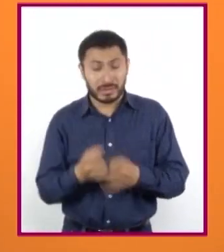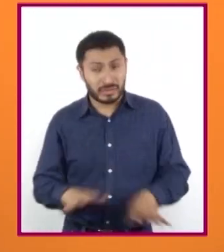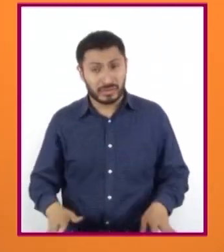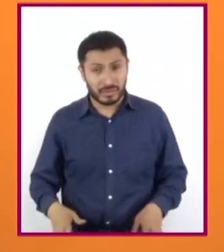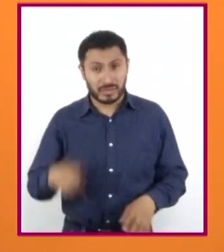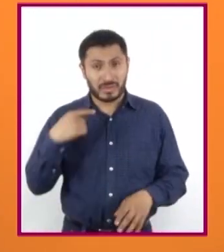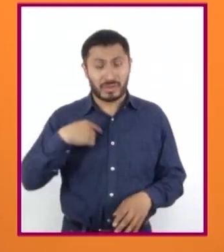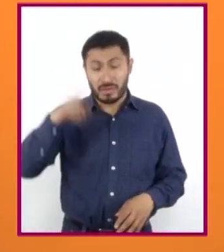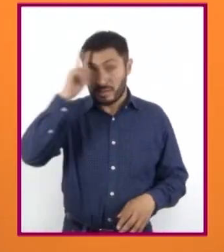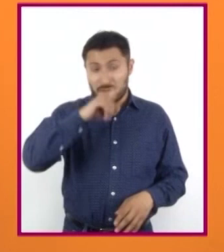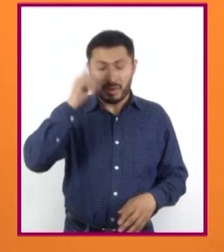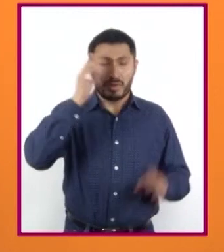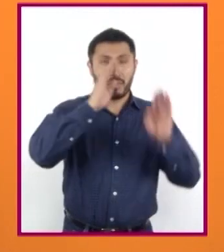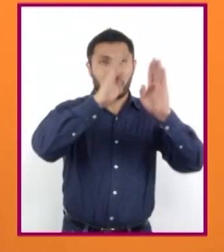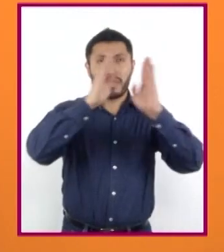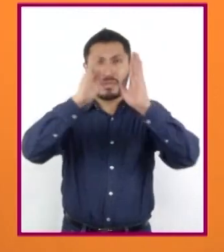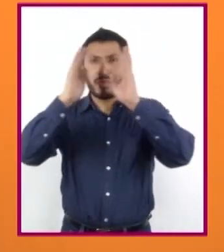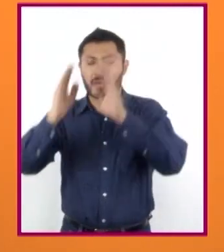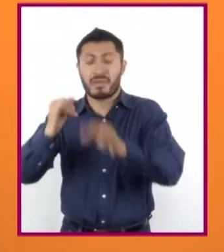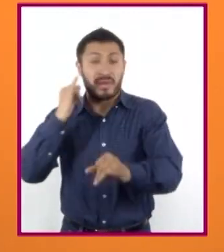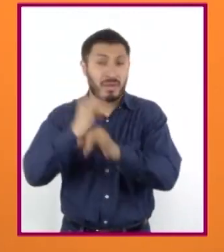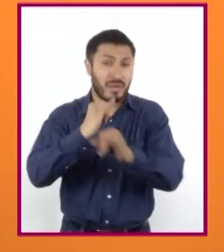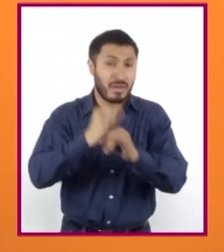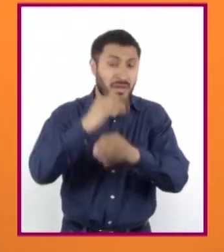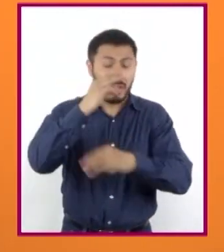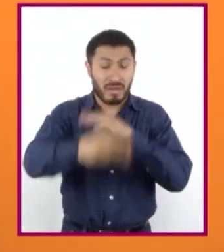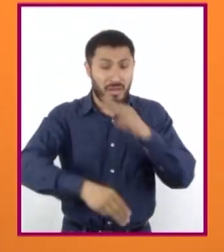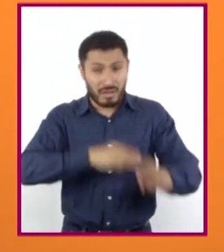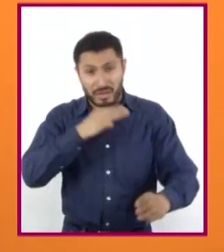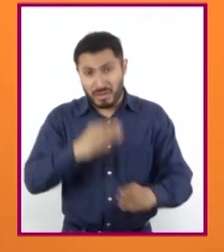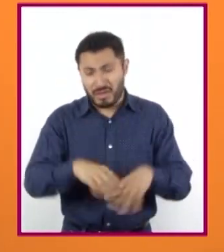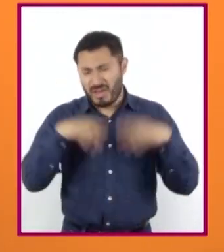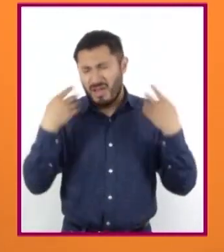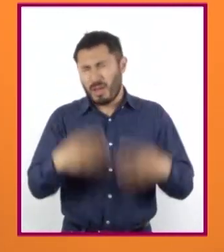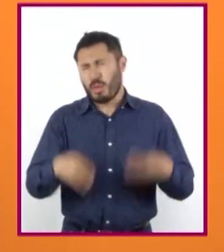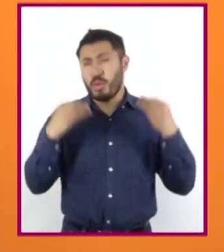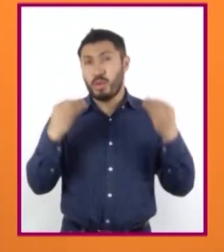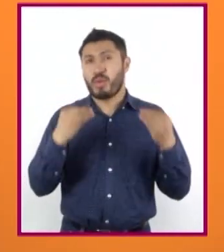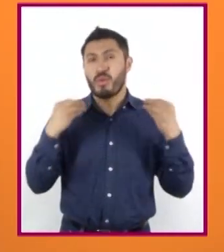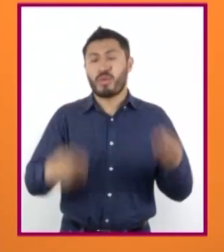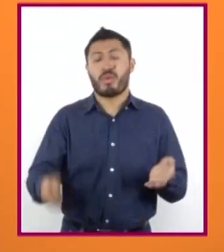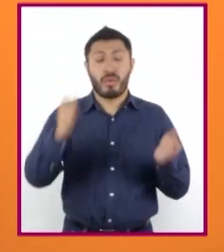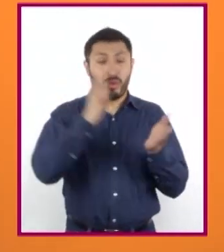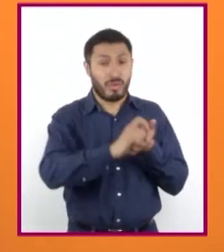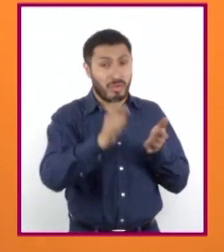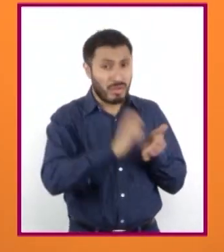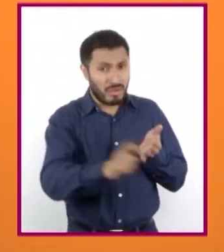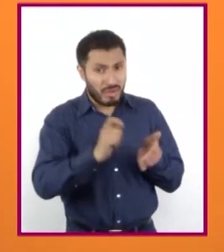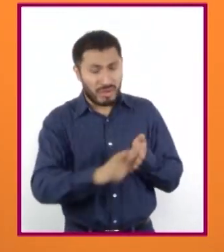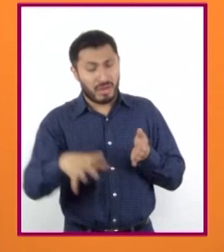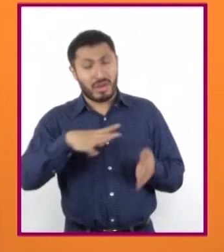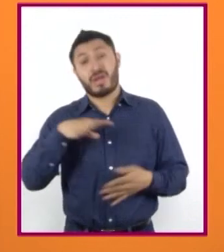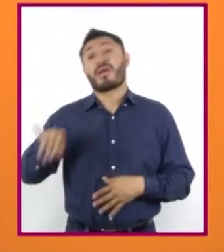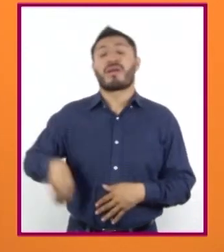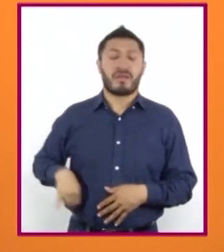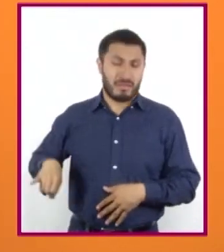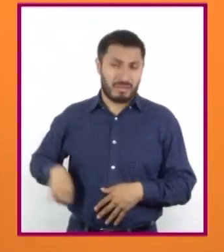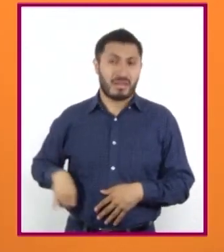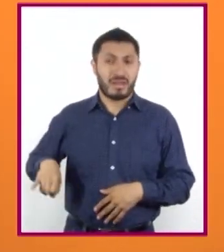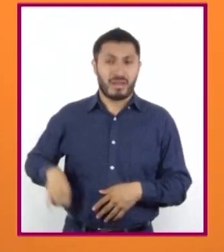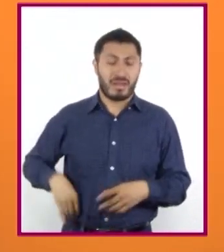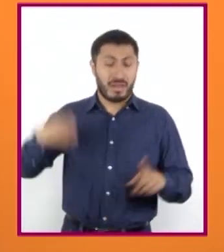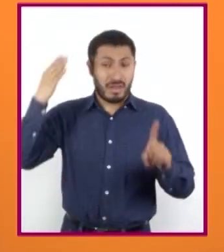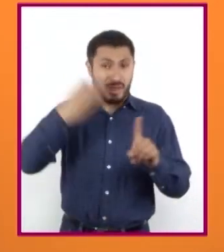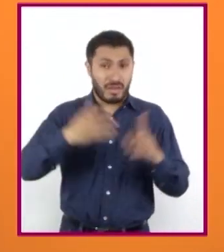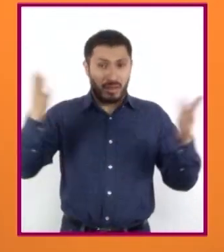Digital Mundial, donde podrán encontrar gran variedad de textos que pueden ser de interés para elaborar